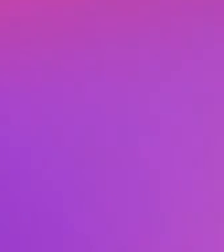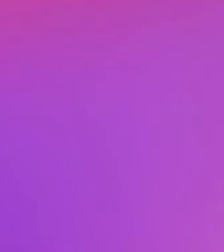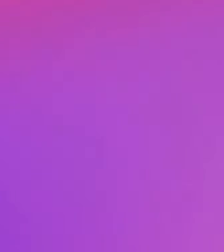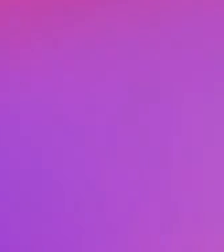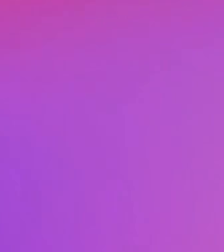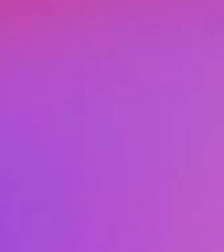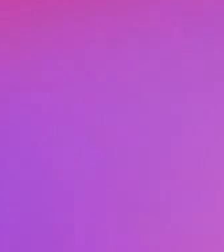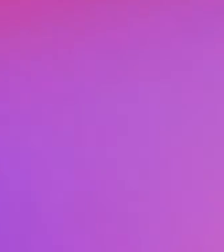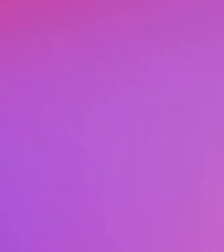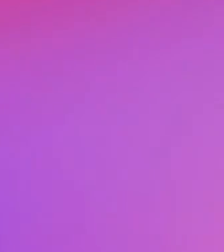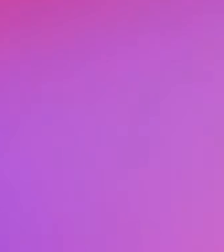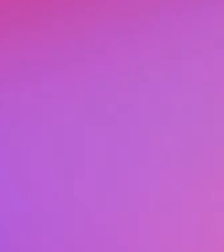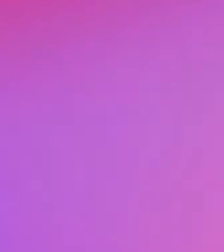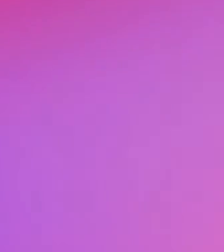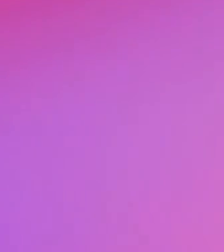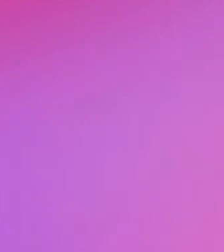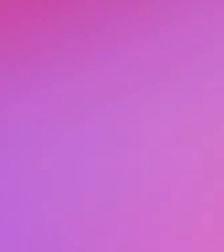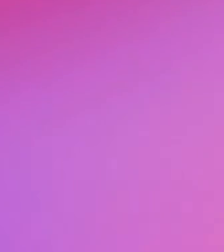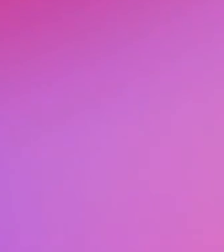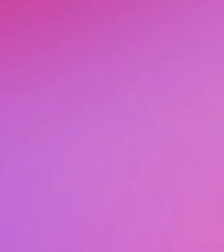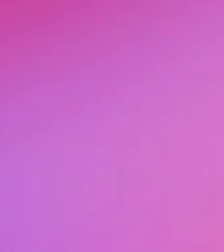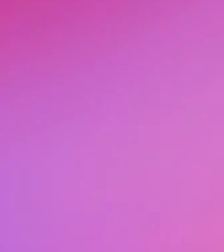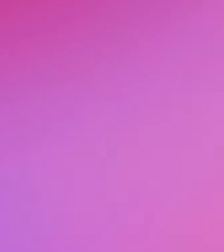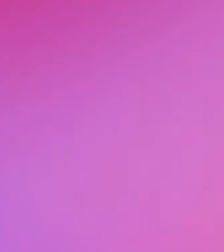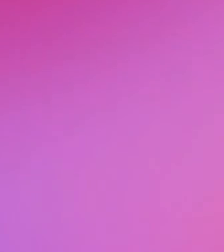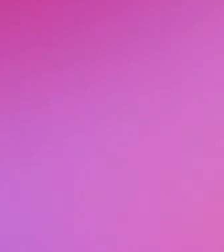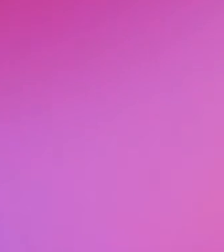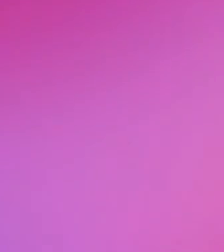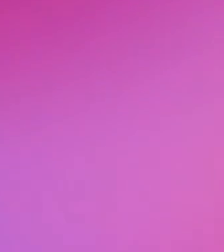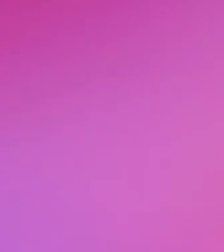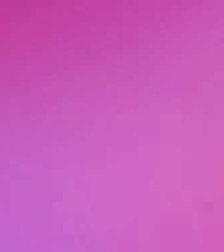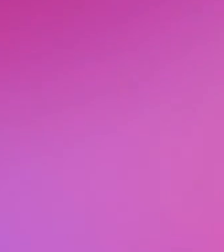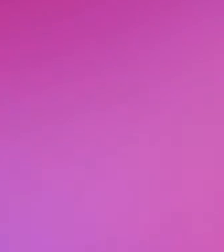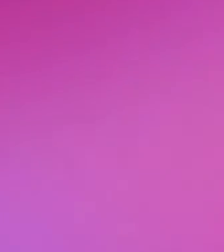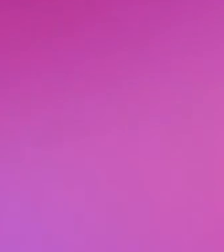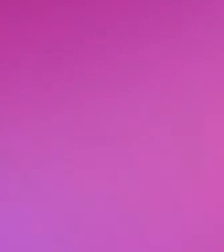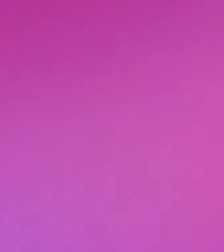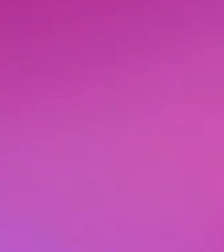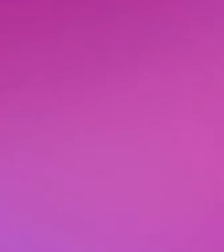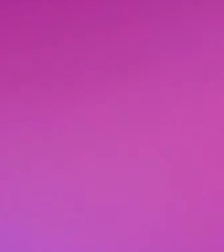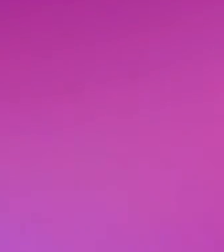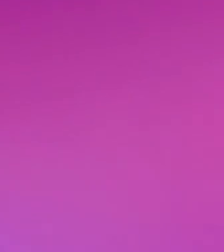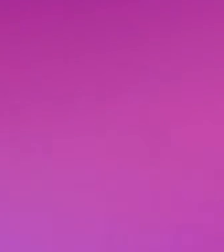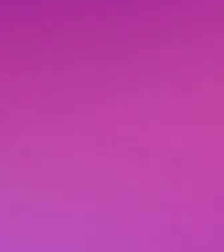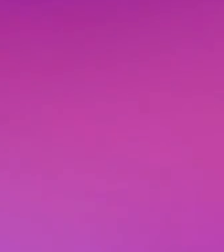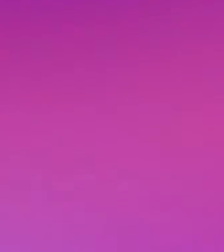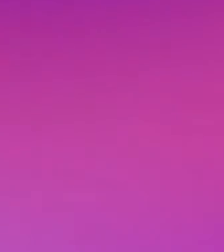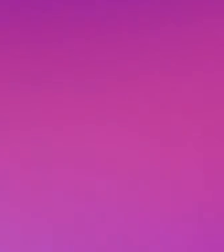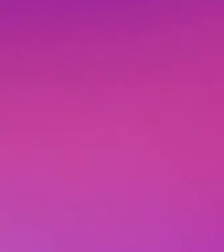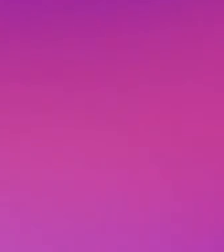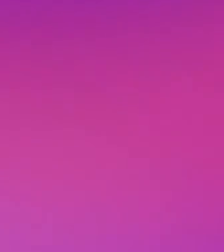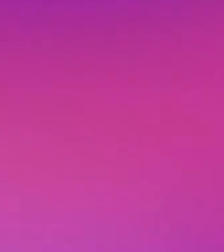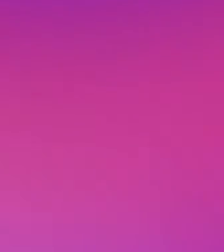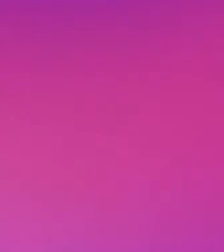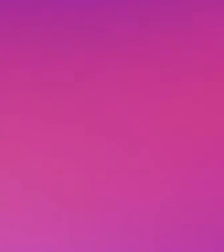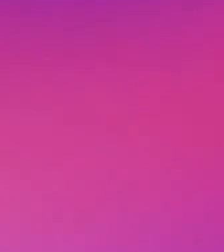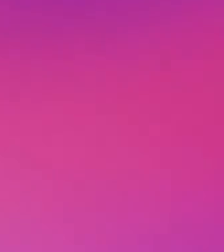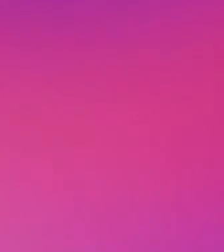Si requieres consultar los libros de texto en versión digital, recuerda que los puedes encontrar en la página